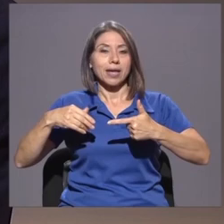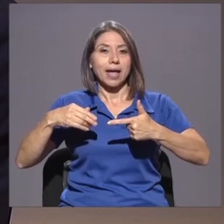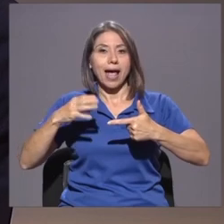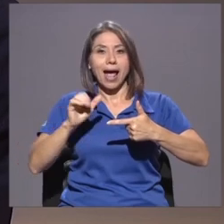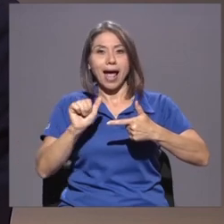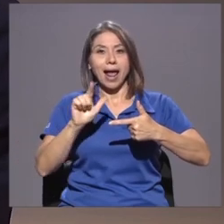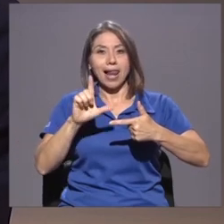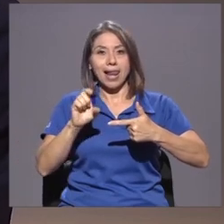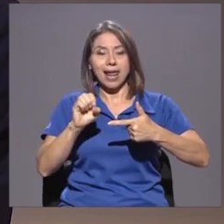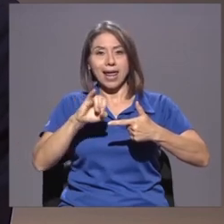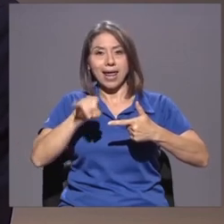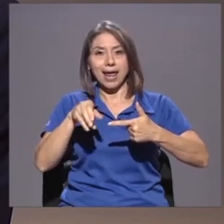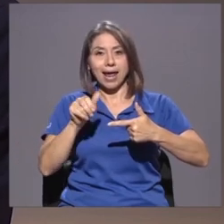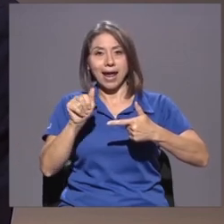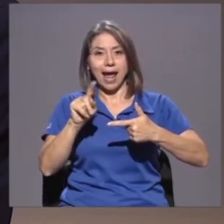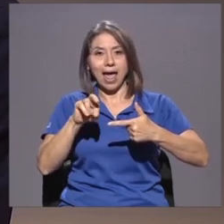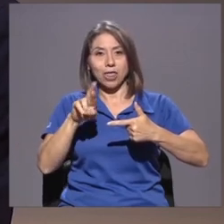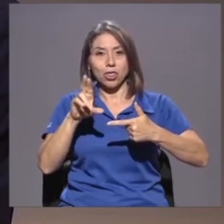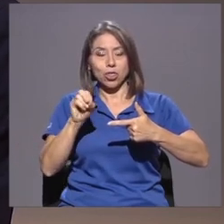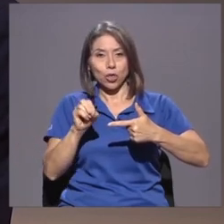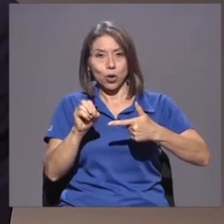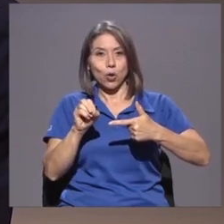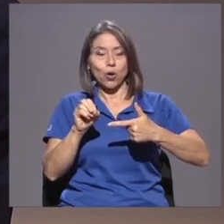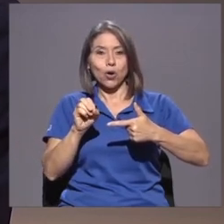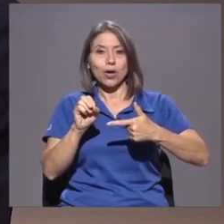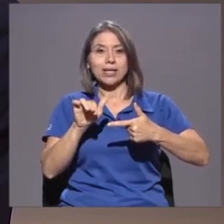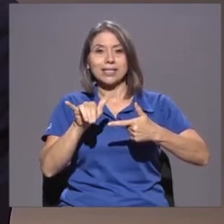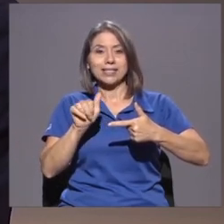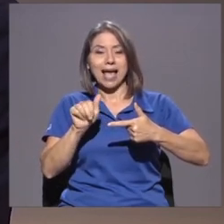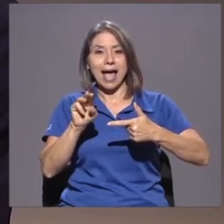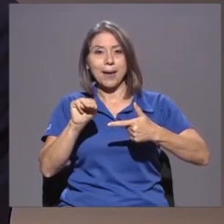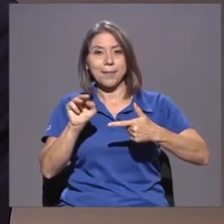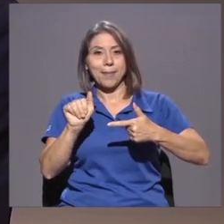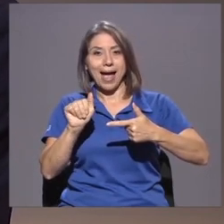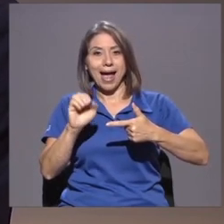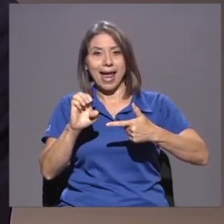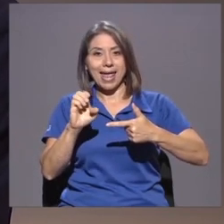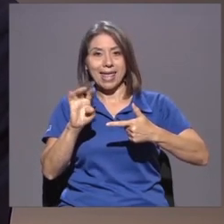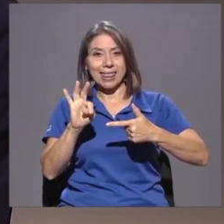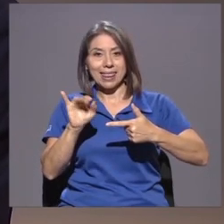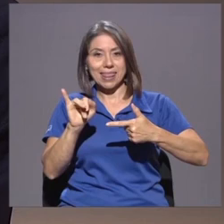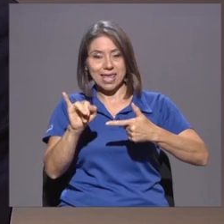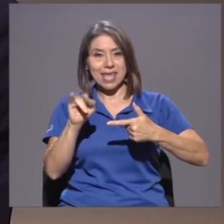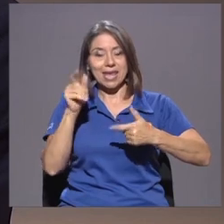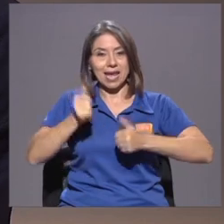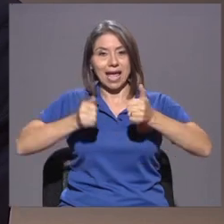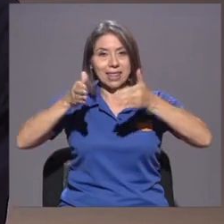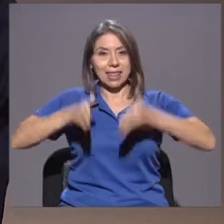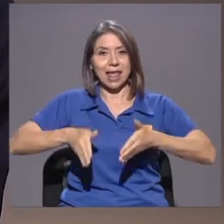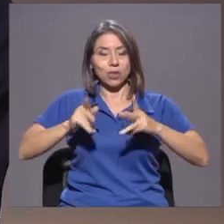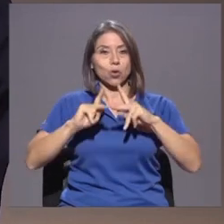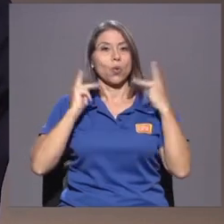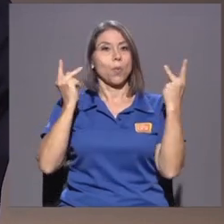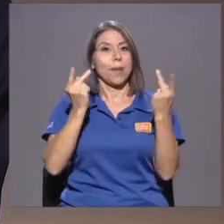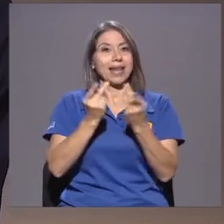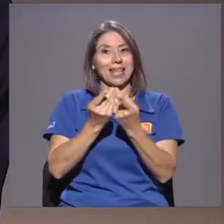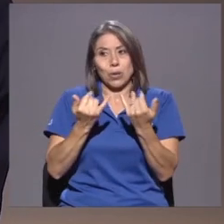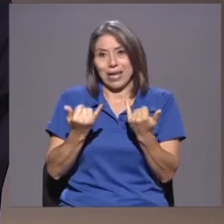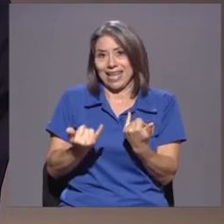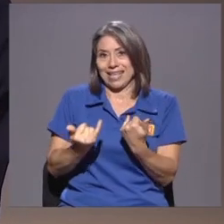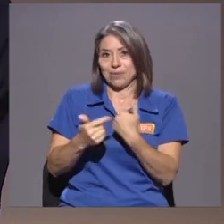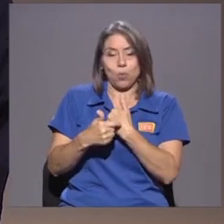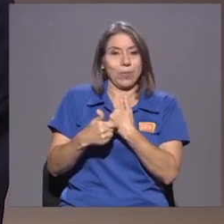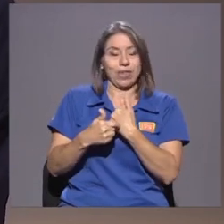alejandro ya llamar et llama et y quien es el candidato de un partido cuyo nombre en este